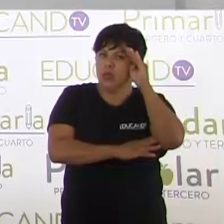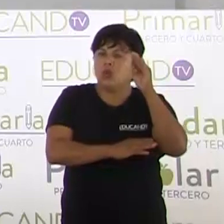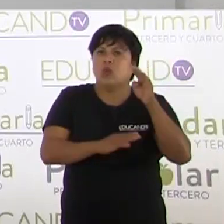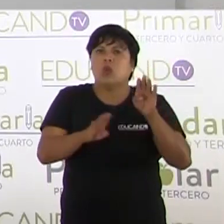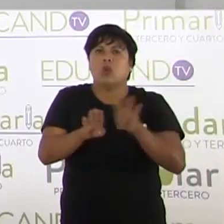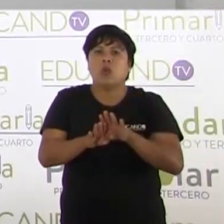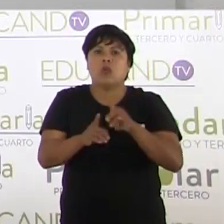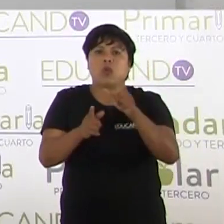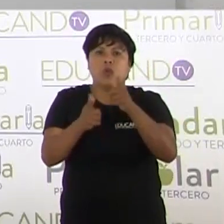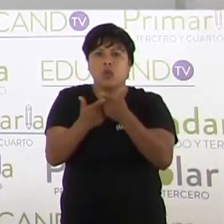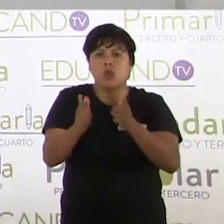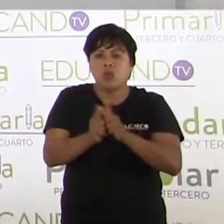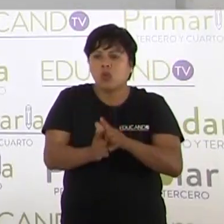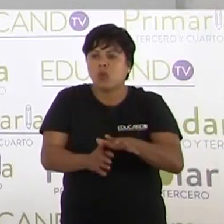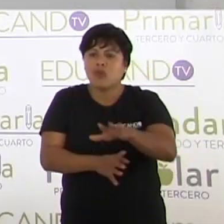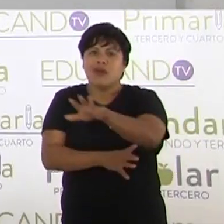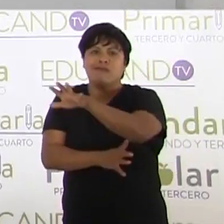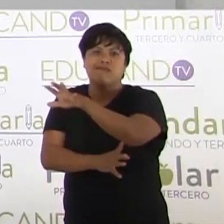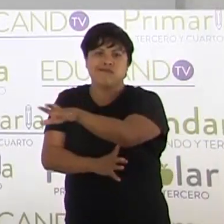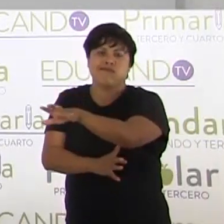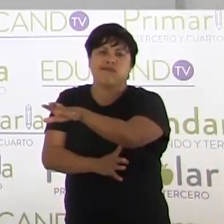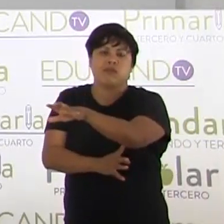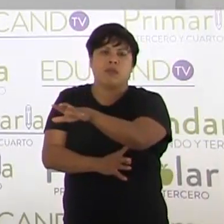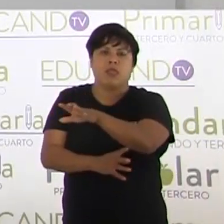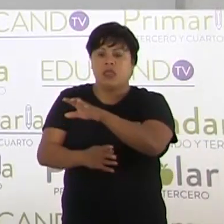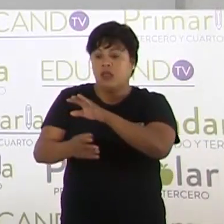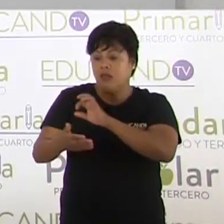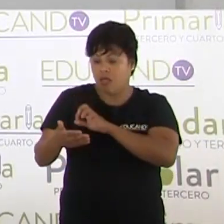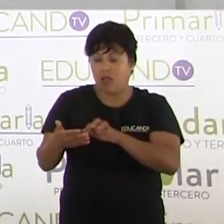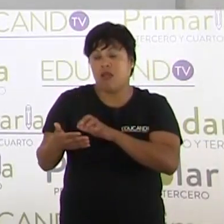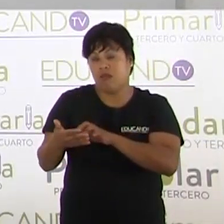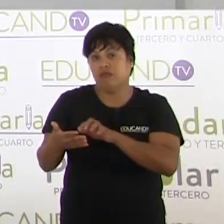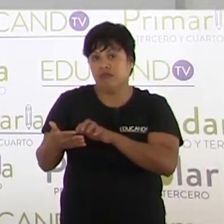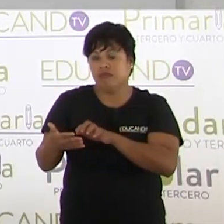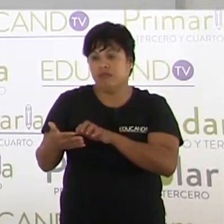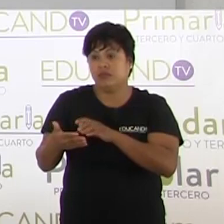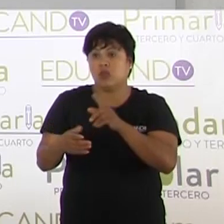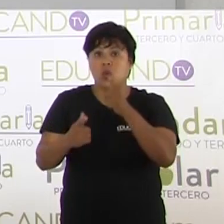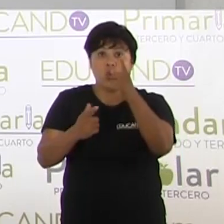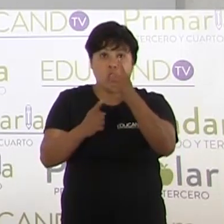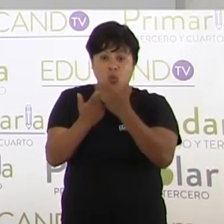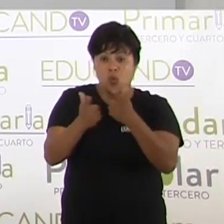un sector que lee, en un